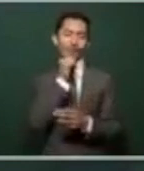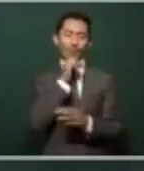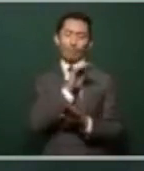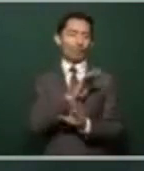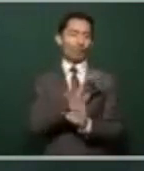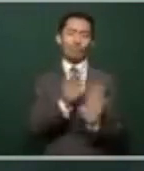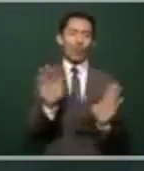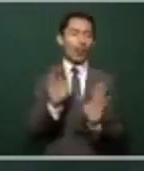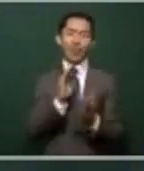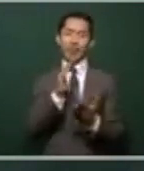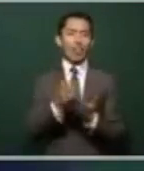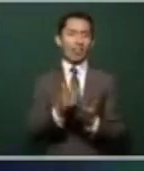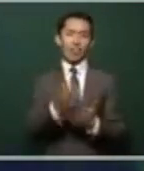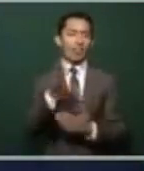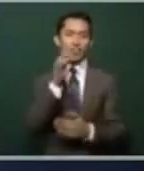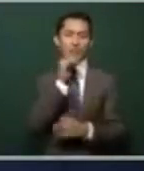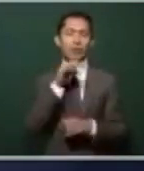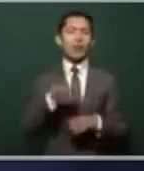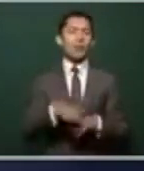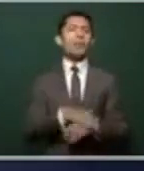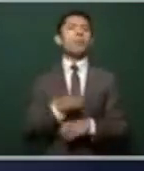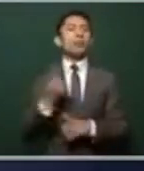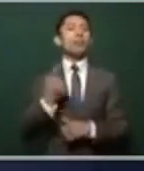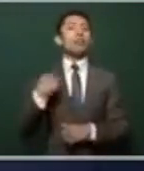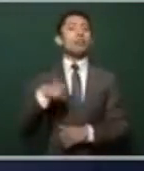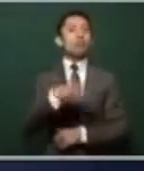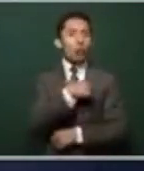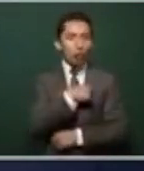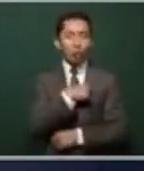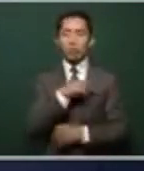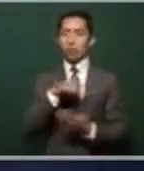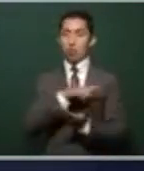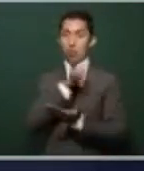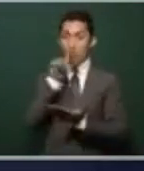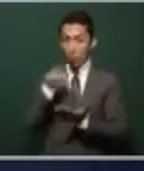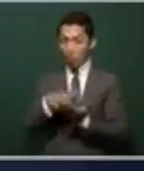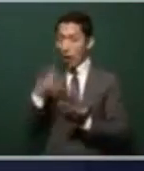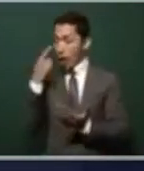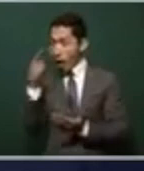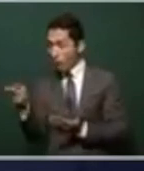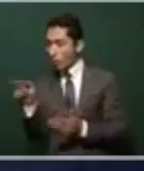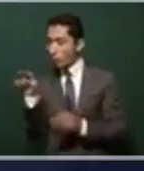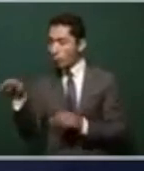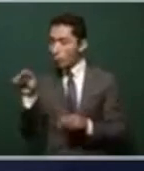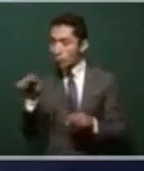estamos quitándoles en todos lados